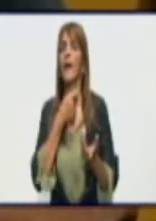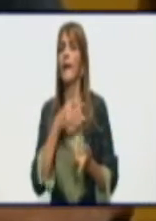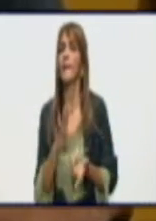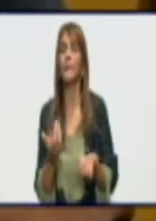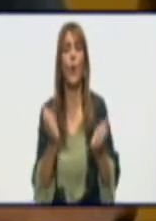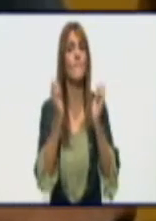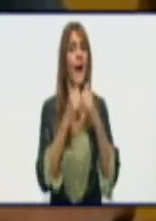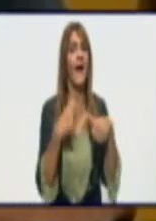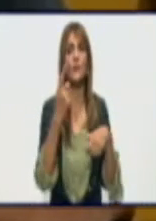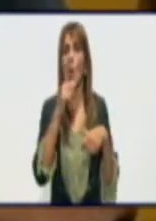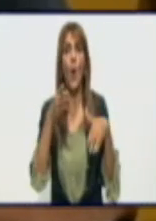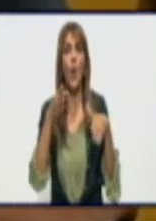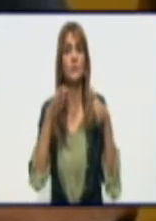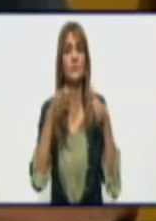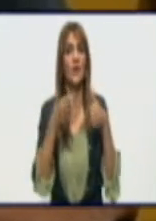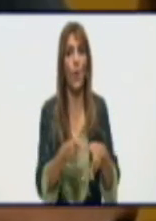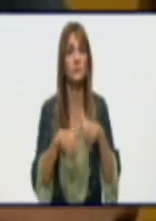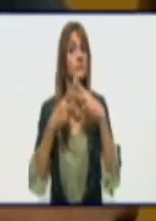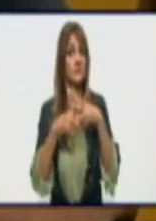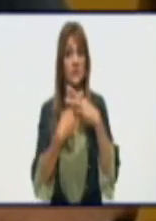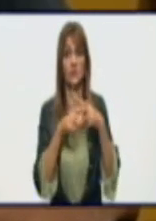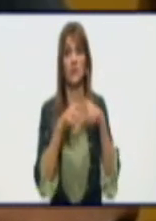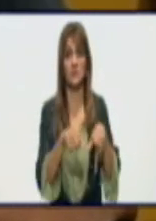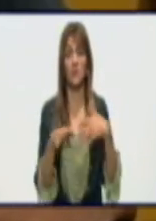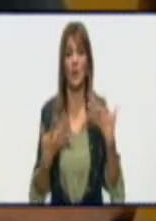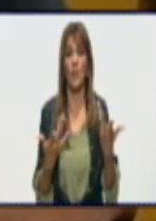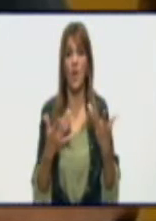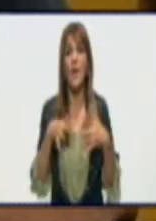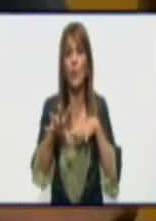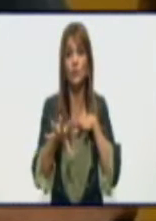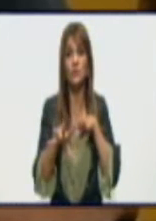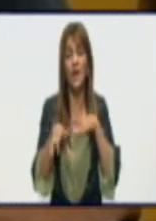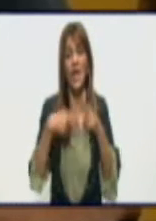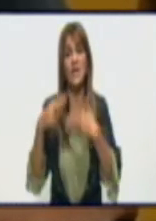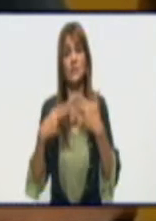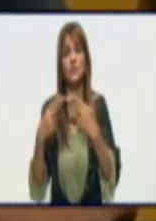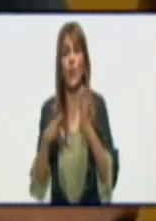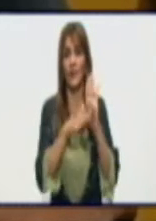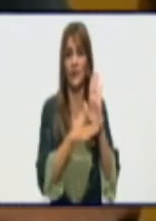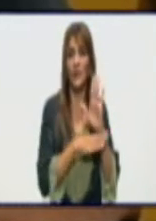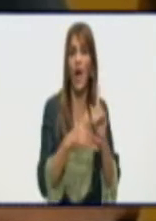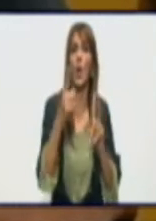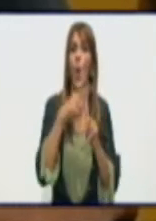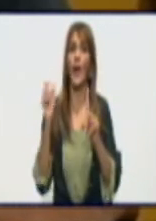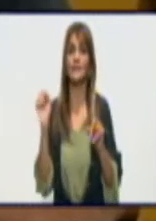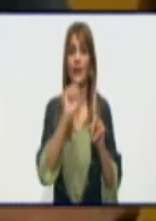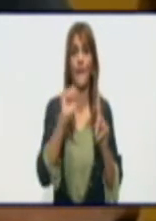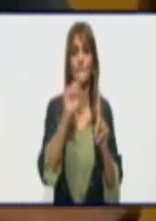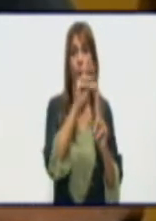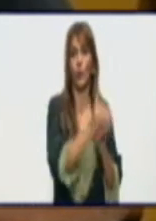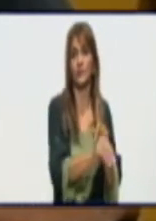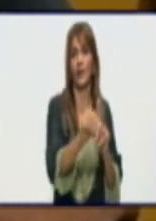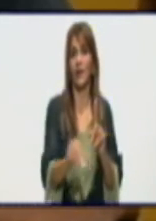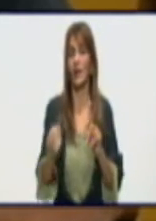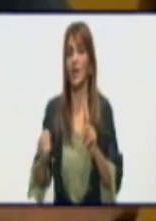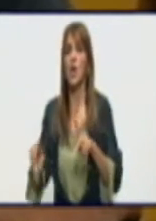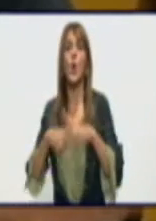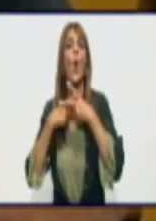llegó, porque es decir que realmente hemos tomado medidas con el transporte, con los mecánicos, con